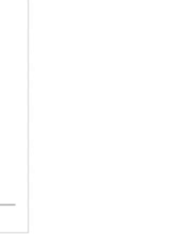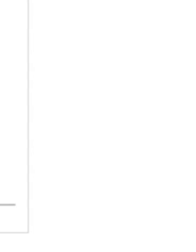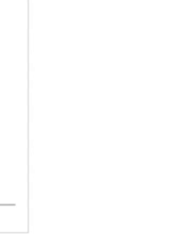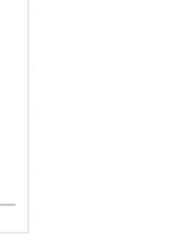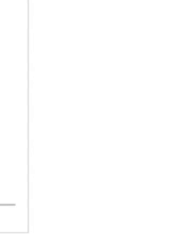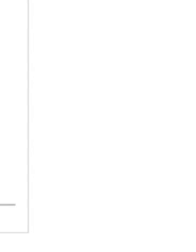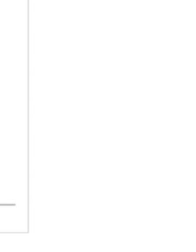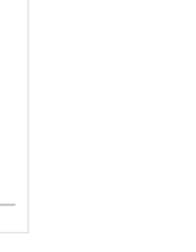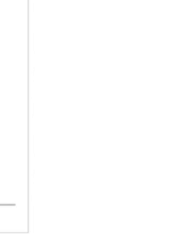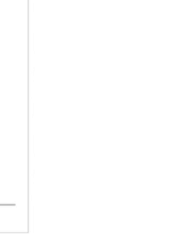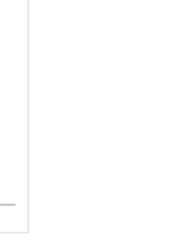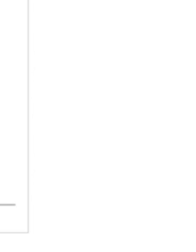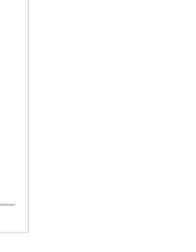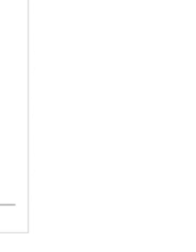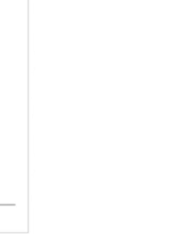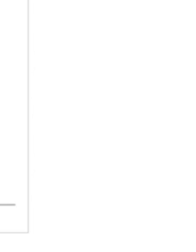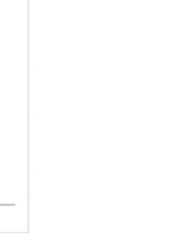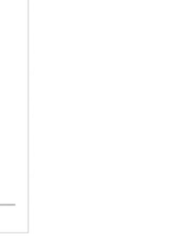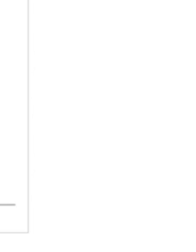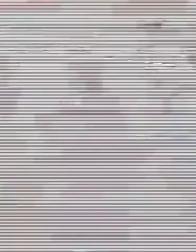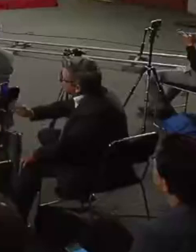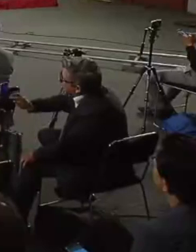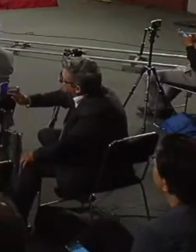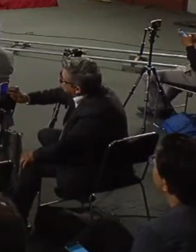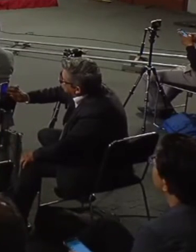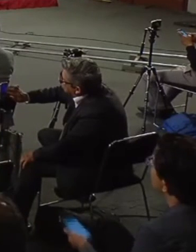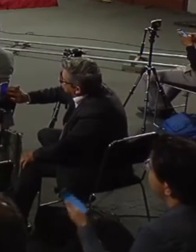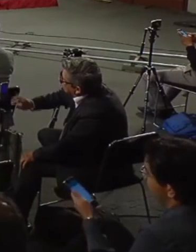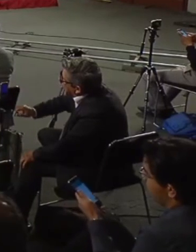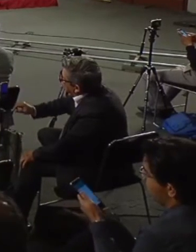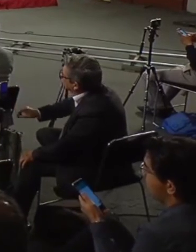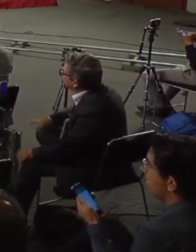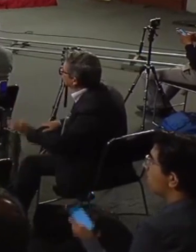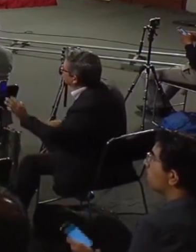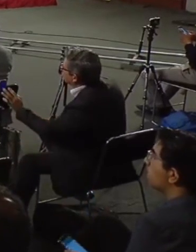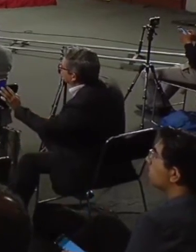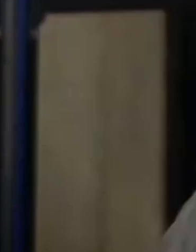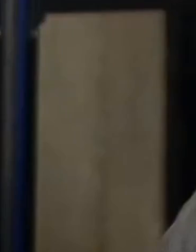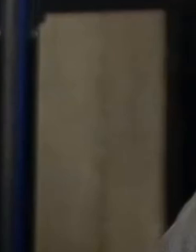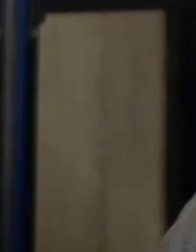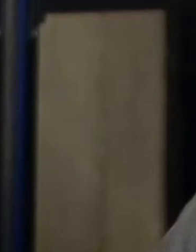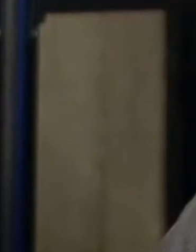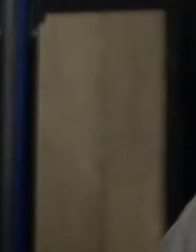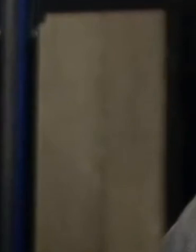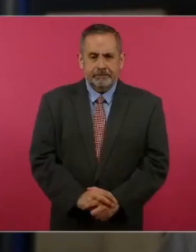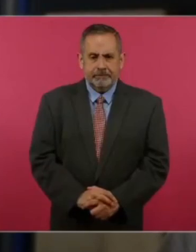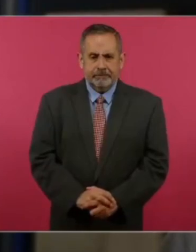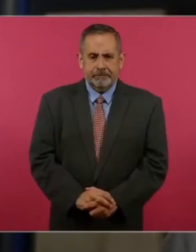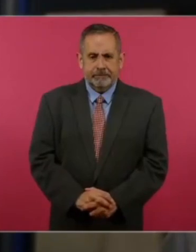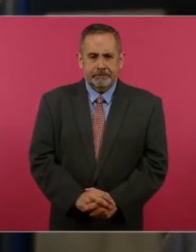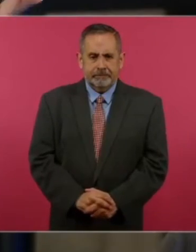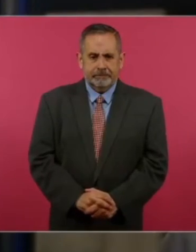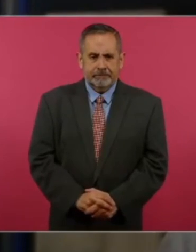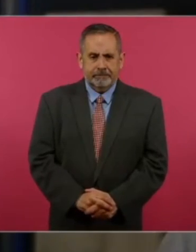Casi los estoy recetando diario. Tengan para que aprendan. O sea, yo tengo otros pinches datos. ¿Cómo